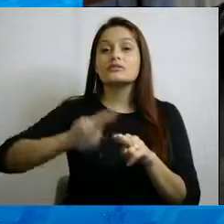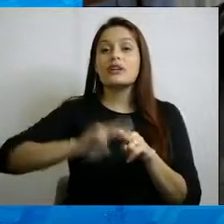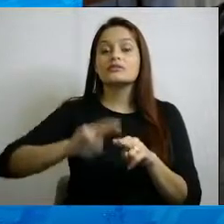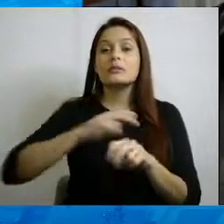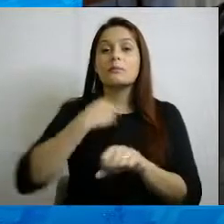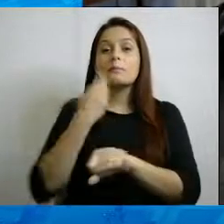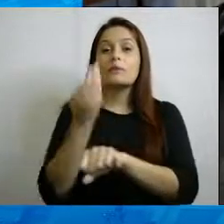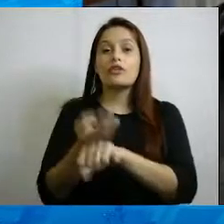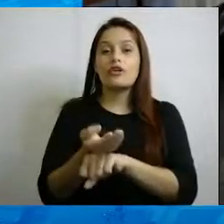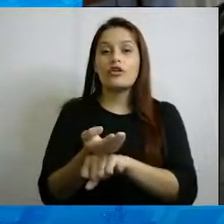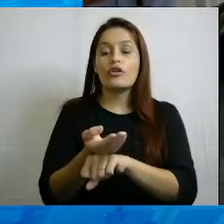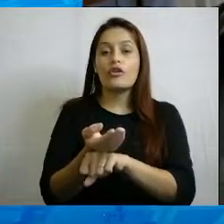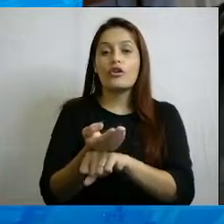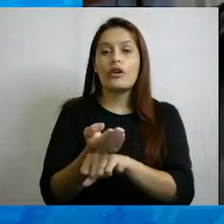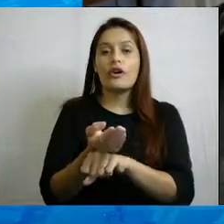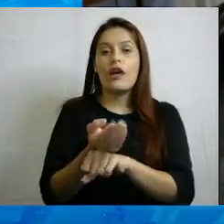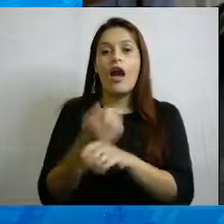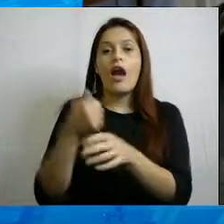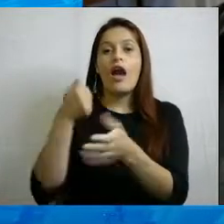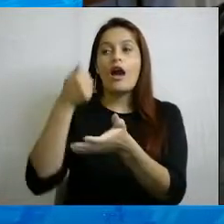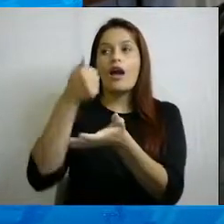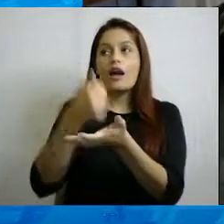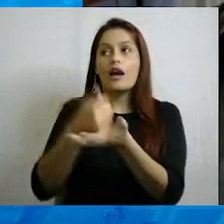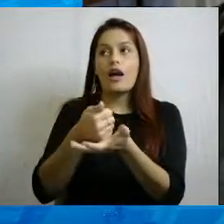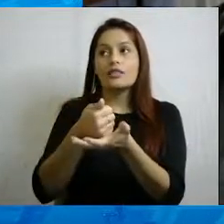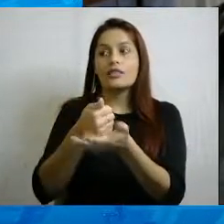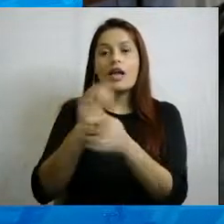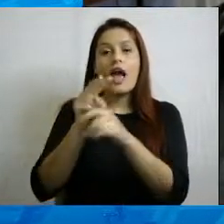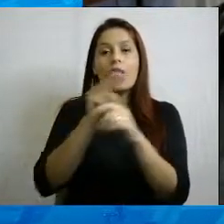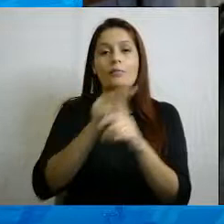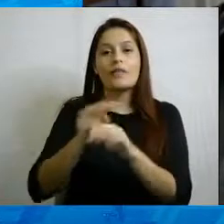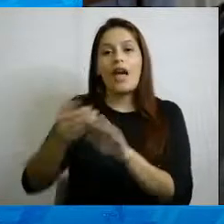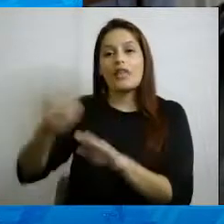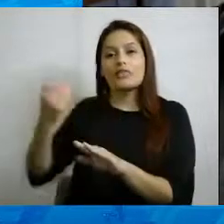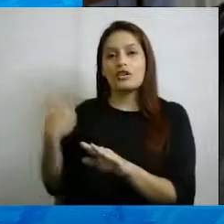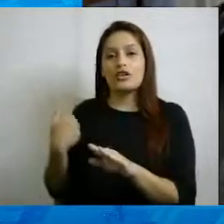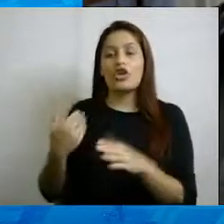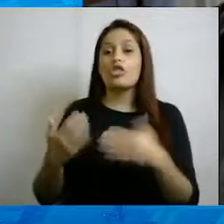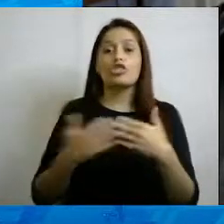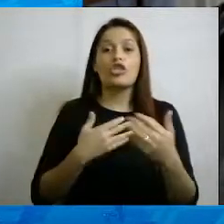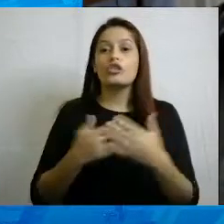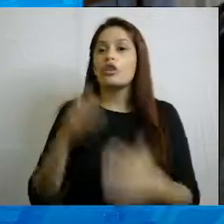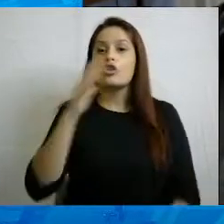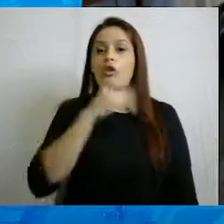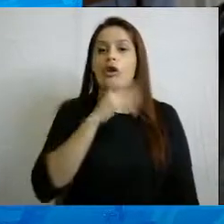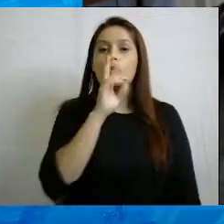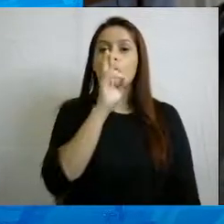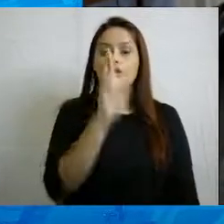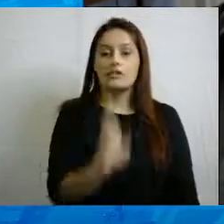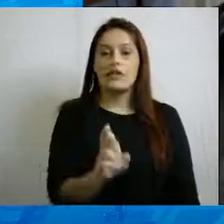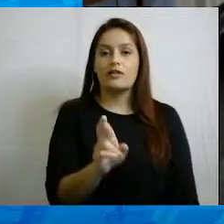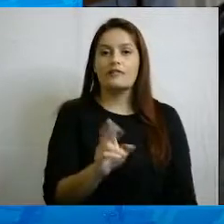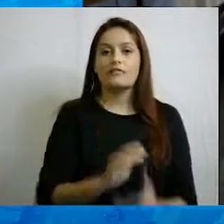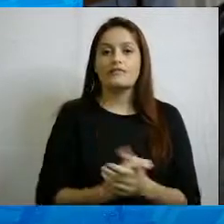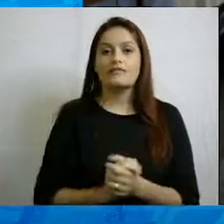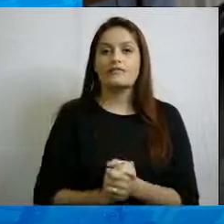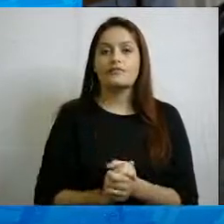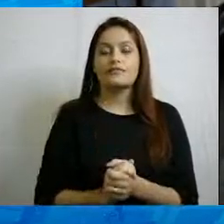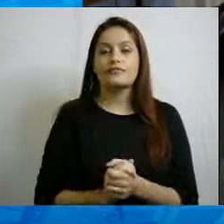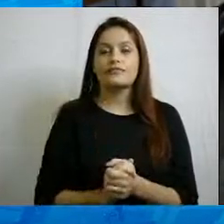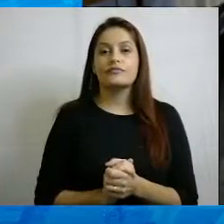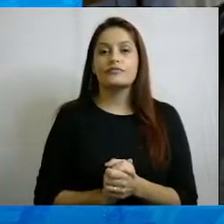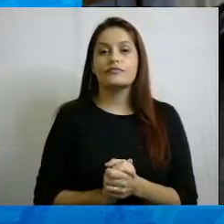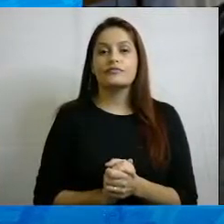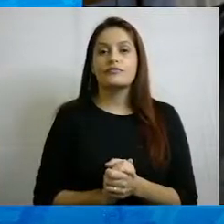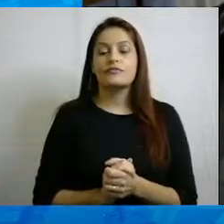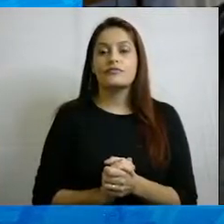solicitudes directas con el alcalde o la administración anterior, en donde no tuvimos respuesta alguna, ¿ya?